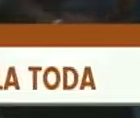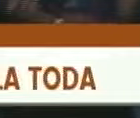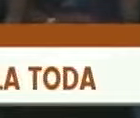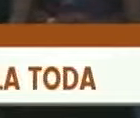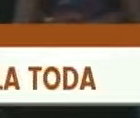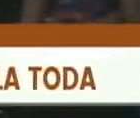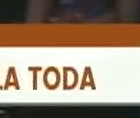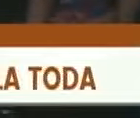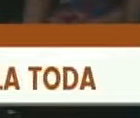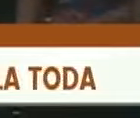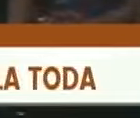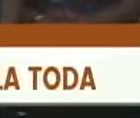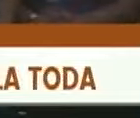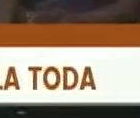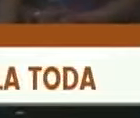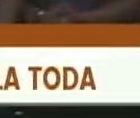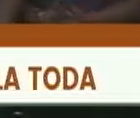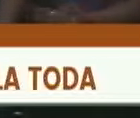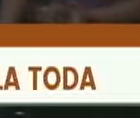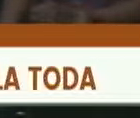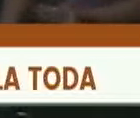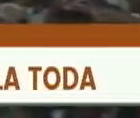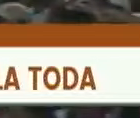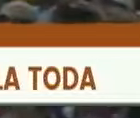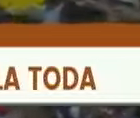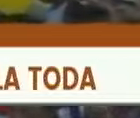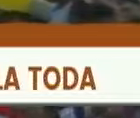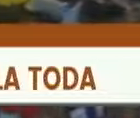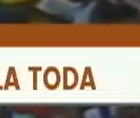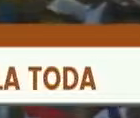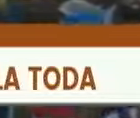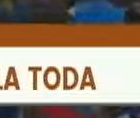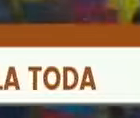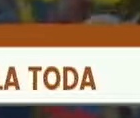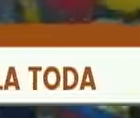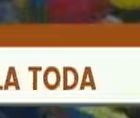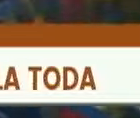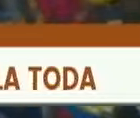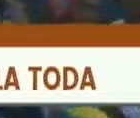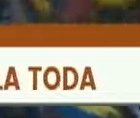Los que quieran patria, vengan conmigo.